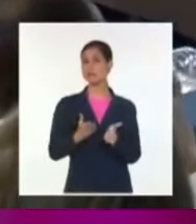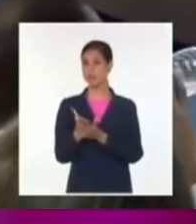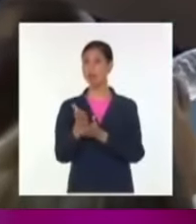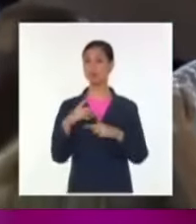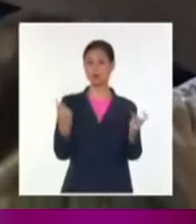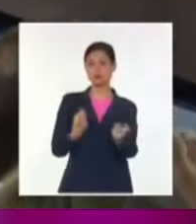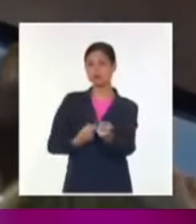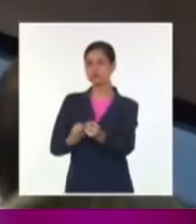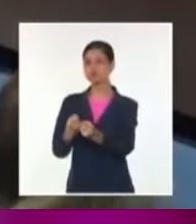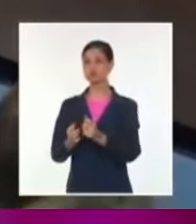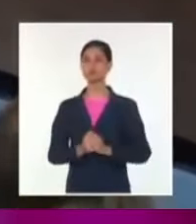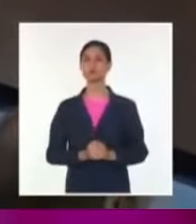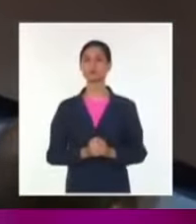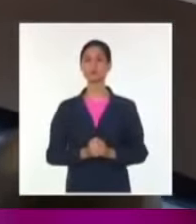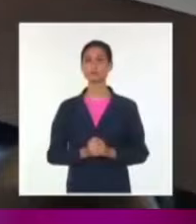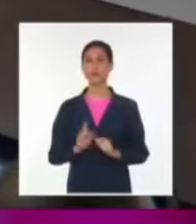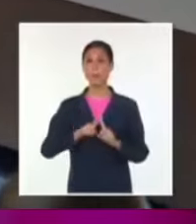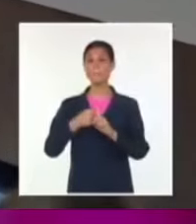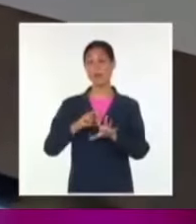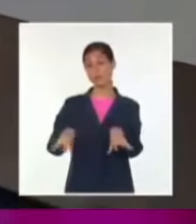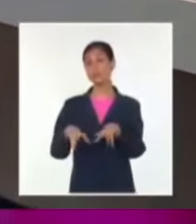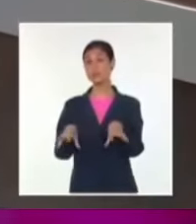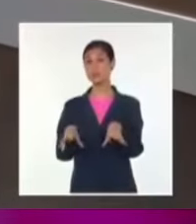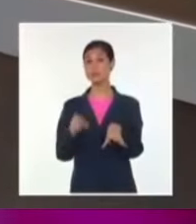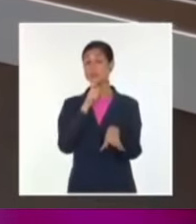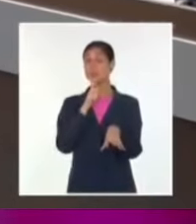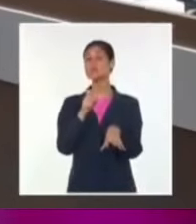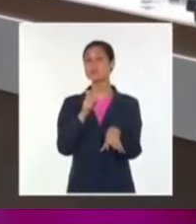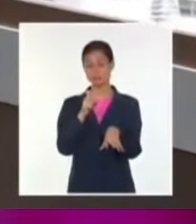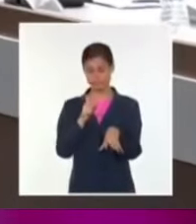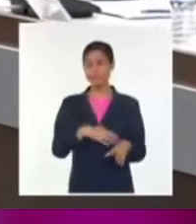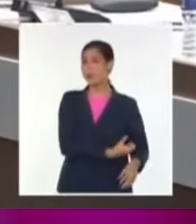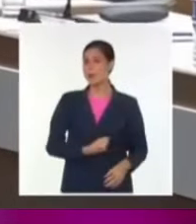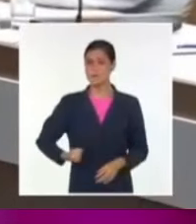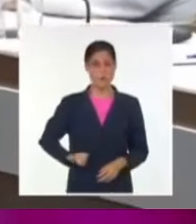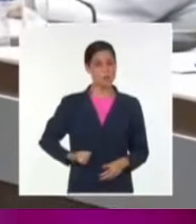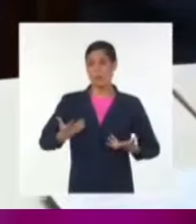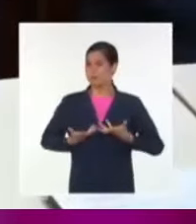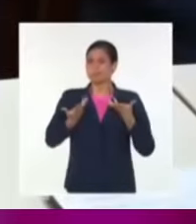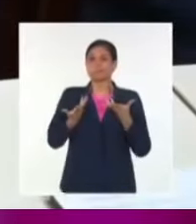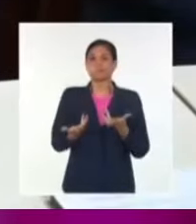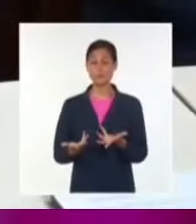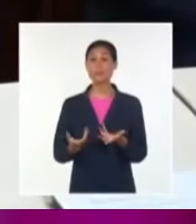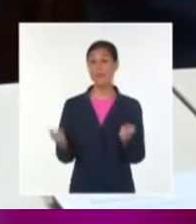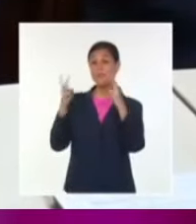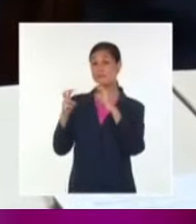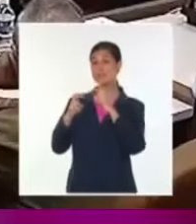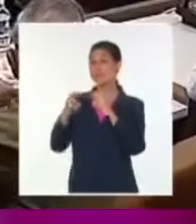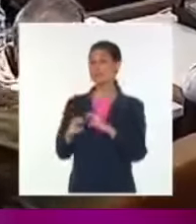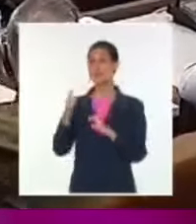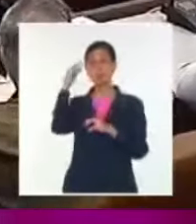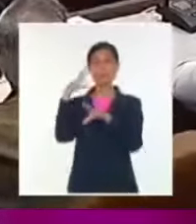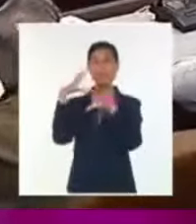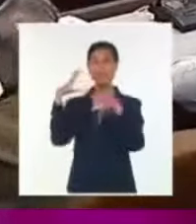en la que logramos someter esas grandes dificultades con tesón, No sé, con esfuerzo, te con muela. creatividad, con talento, con unidad en los propósitos, en